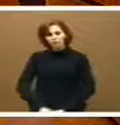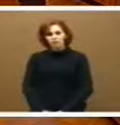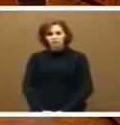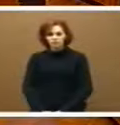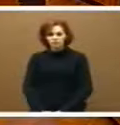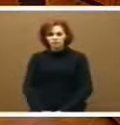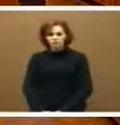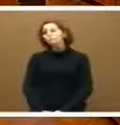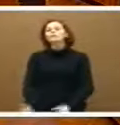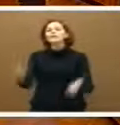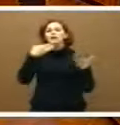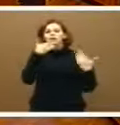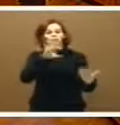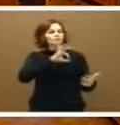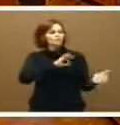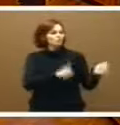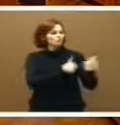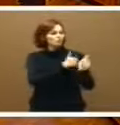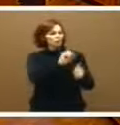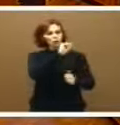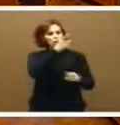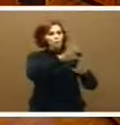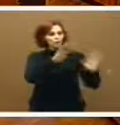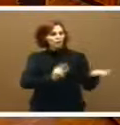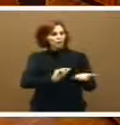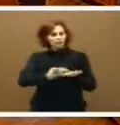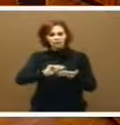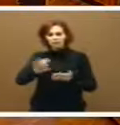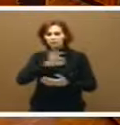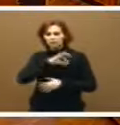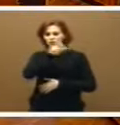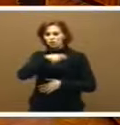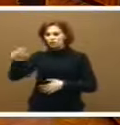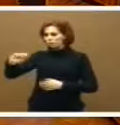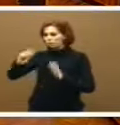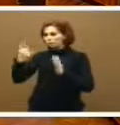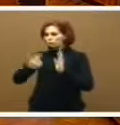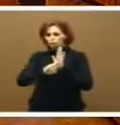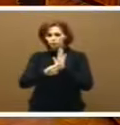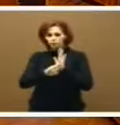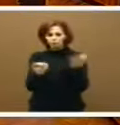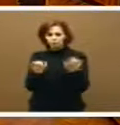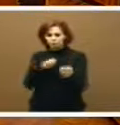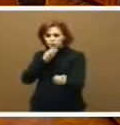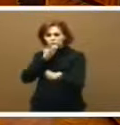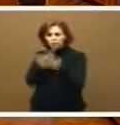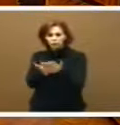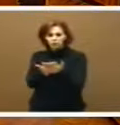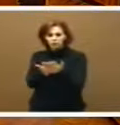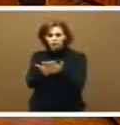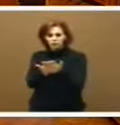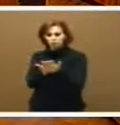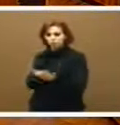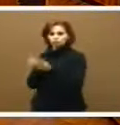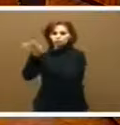Muchas gracias, señor secretario primero de la mesa. Señorías, el primer punto del orden del día es la propuesta que ha de elevar esta